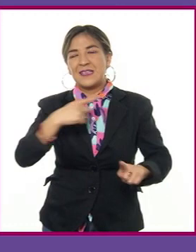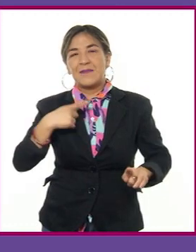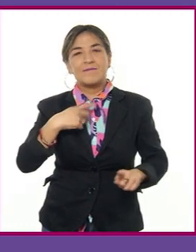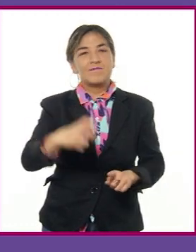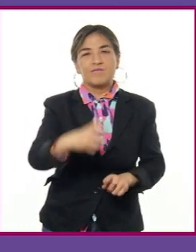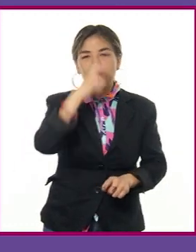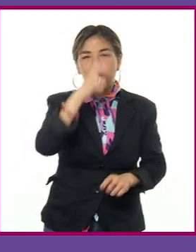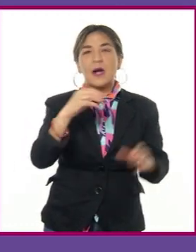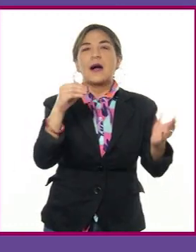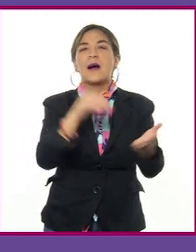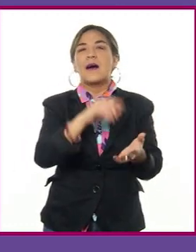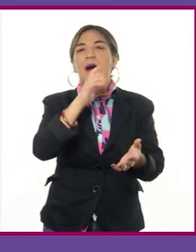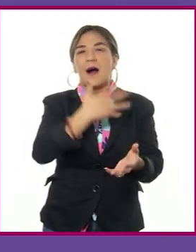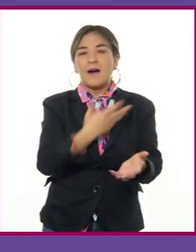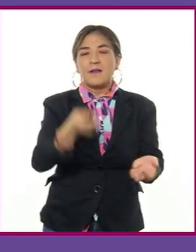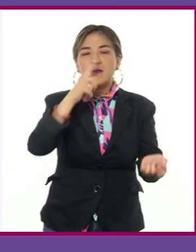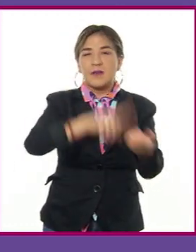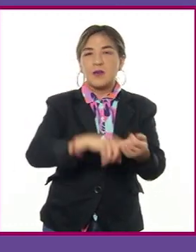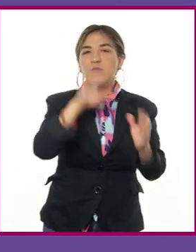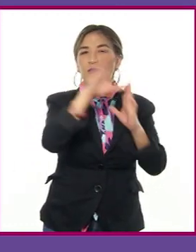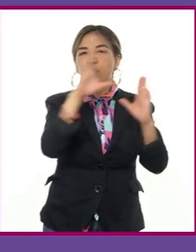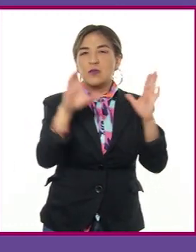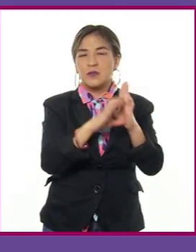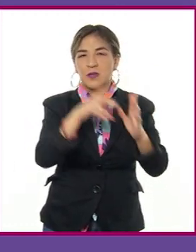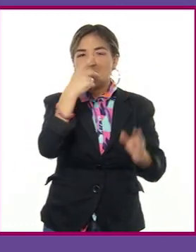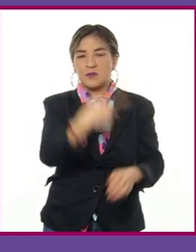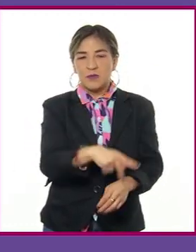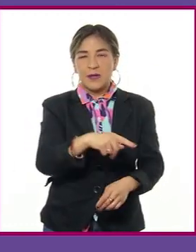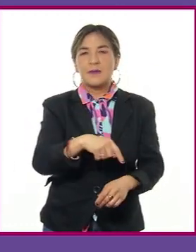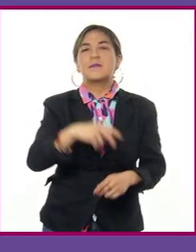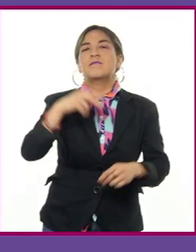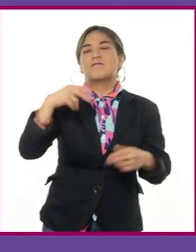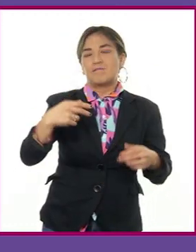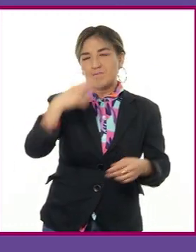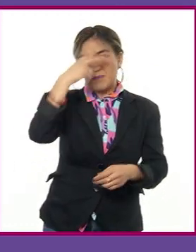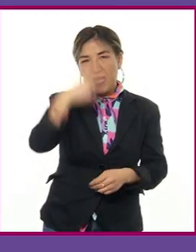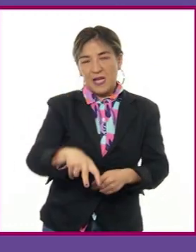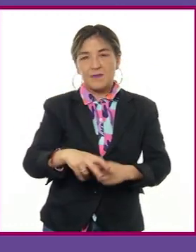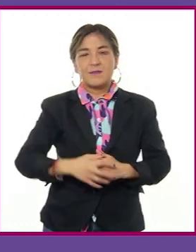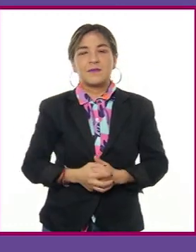estrictamente a lo establecido en la Constitución Política de la Nación.